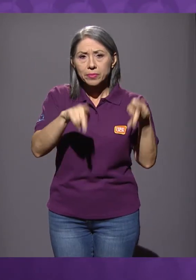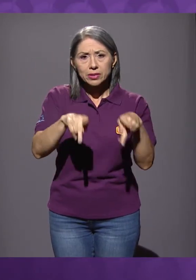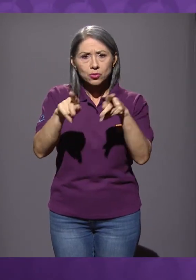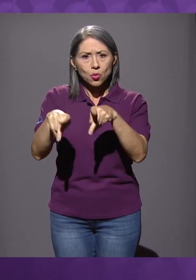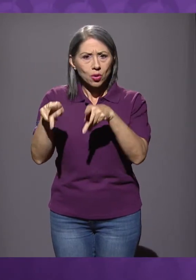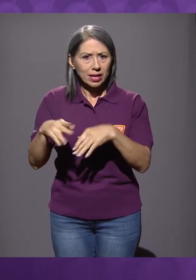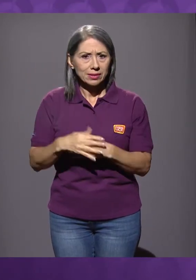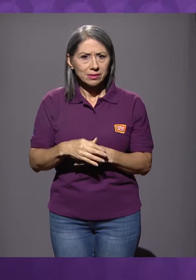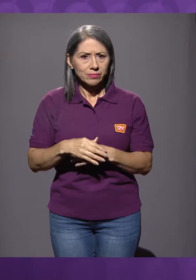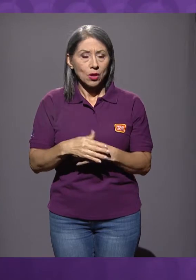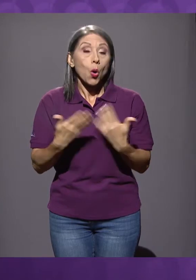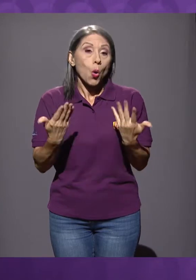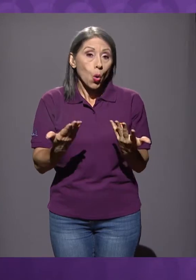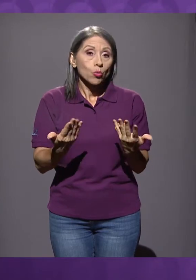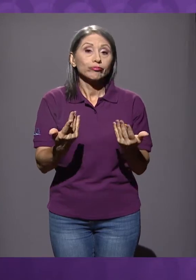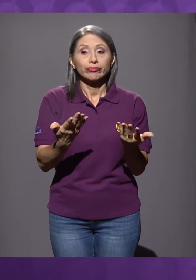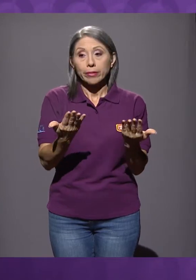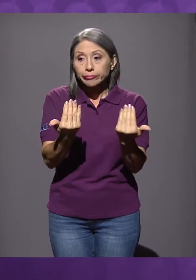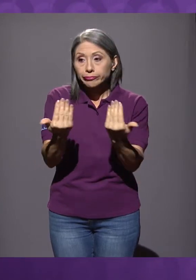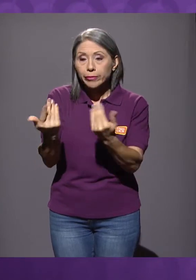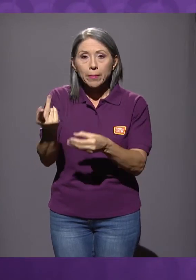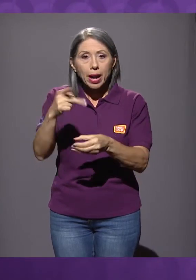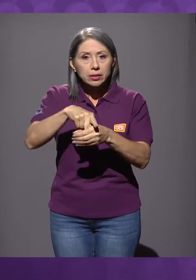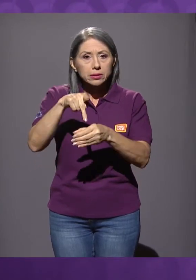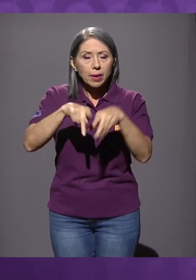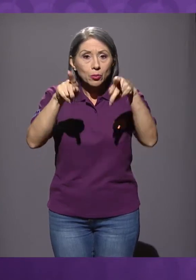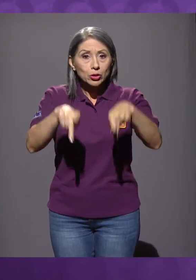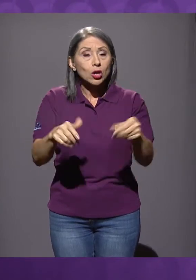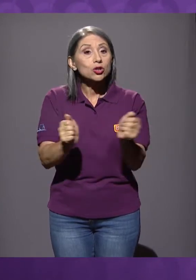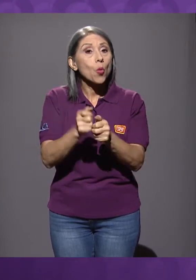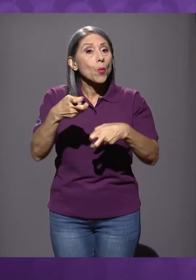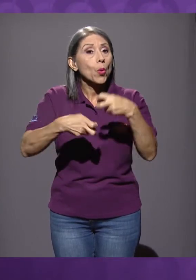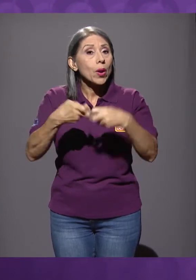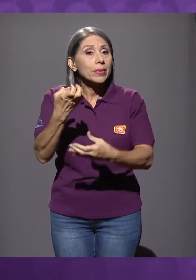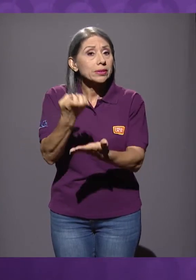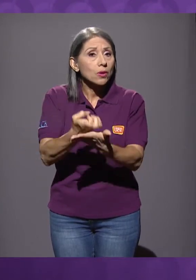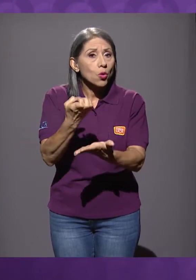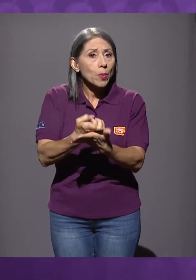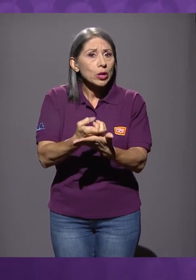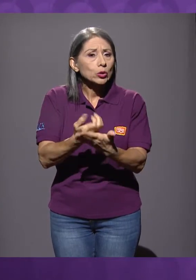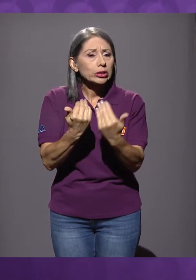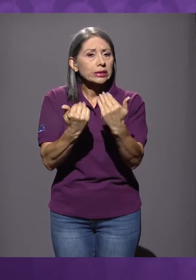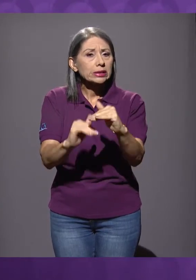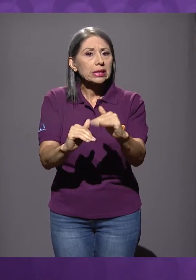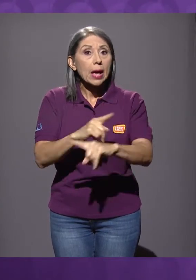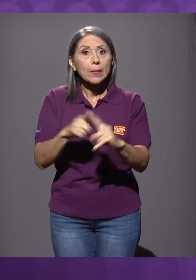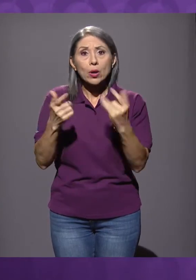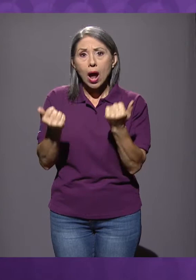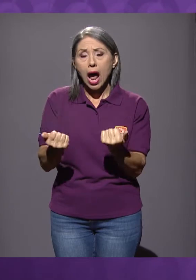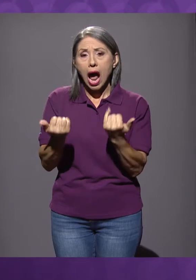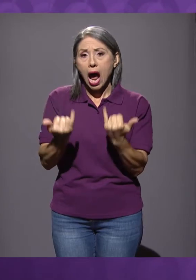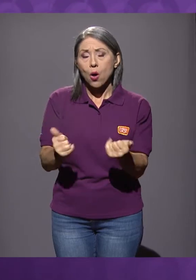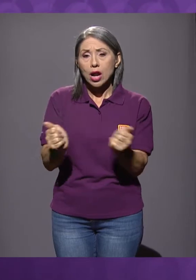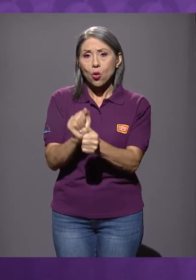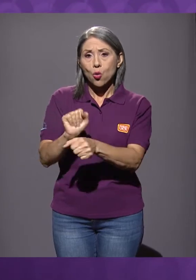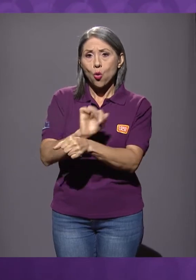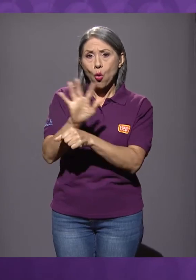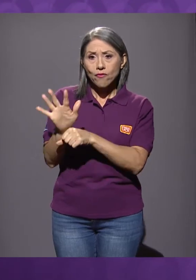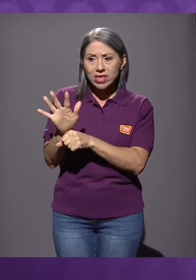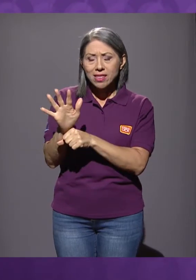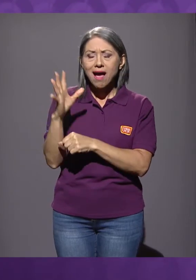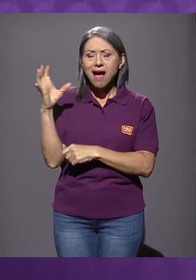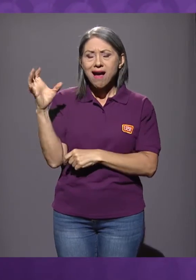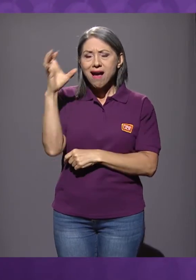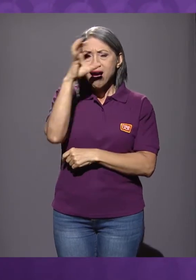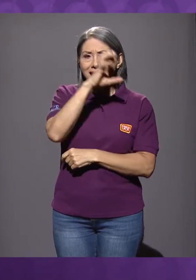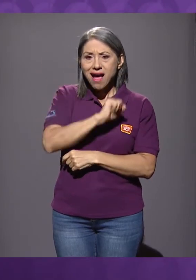o participando con personas que tienen dificultades económicas, pero el COVID vino a mostrarnos que ese pequeño espacio que estábamos